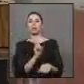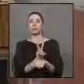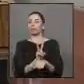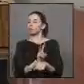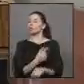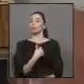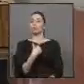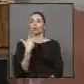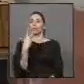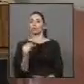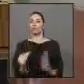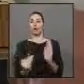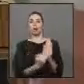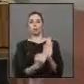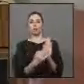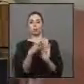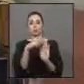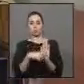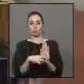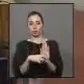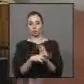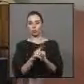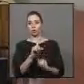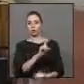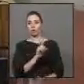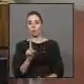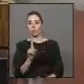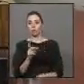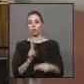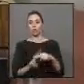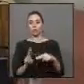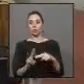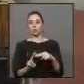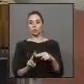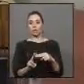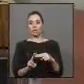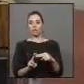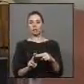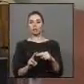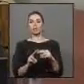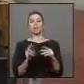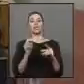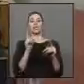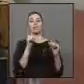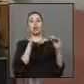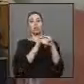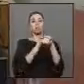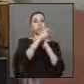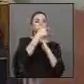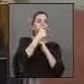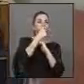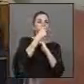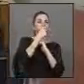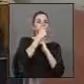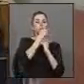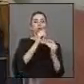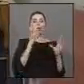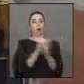repito, yo no apoyaré esta iniciativa, ni menos como se está haciendo entre gallos y medianoche. Muchas gracias, señor presidente.